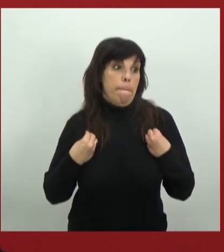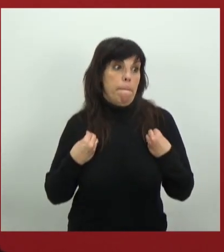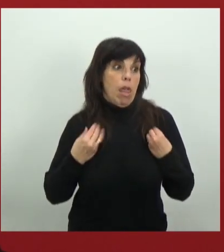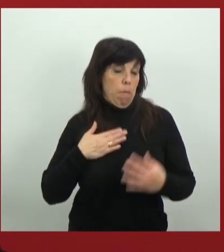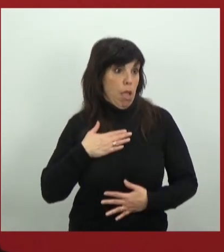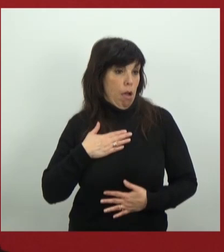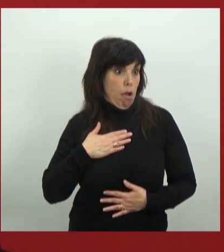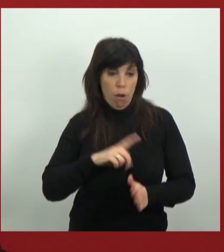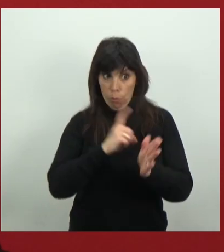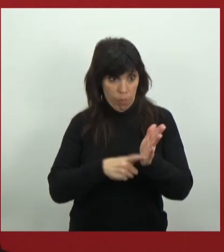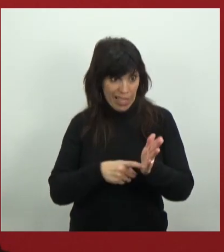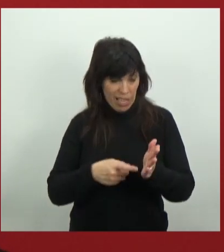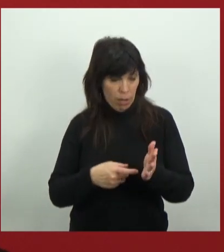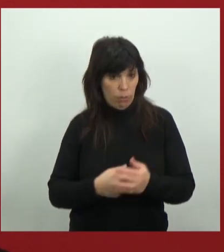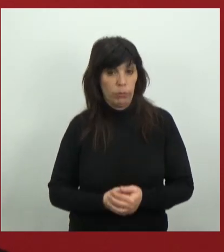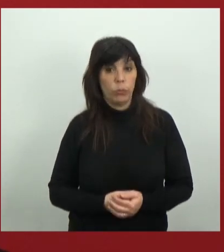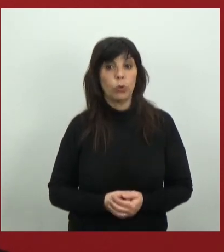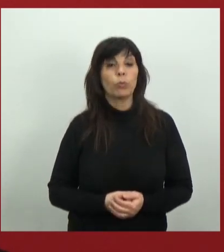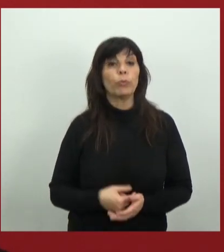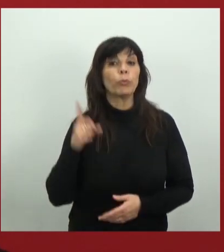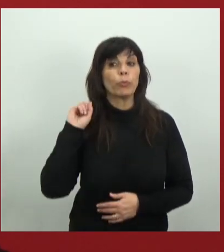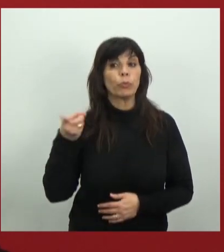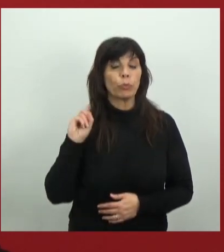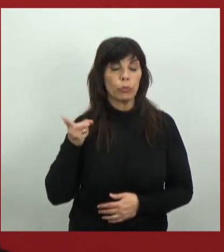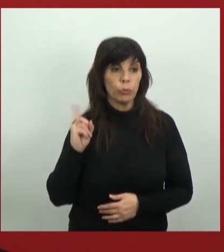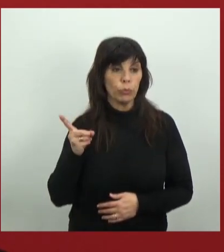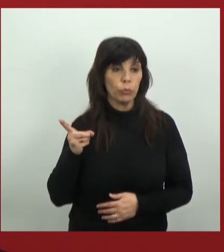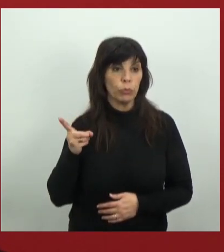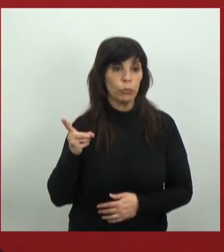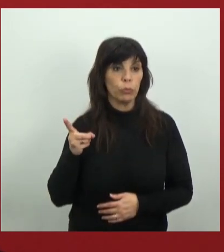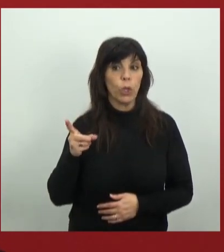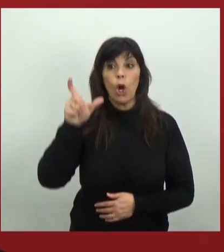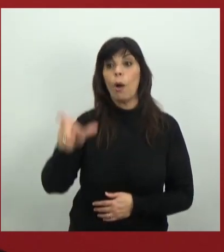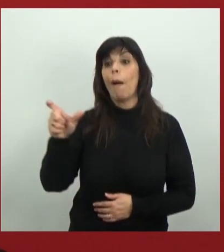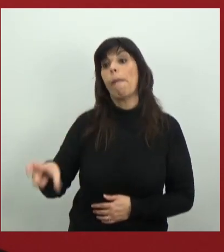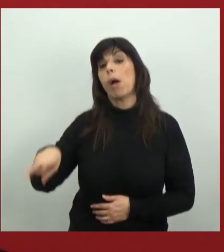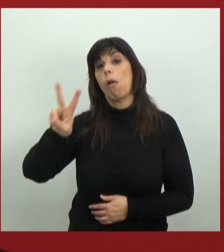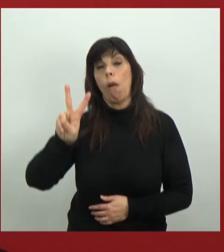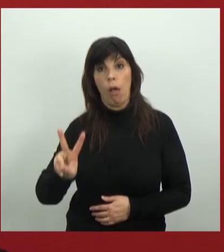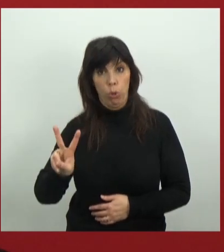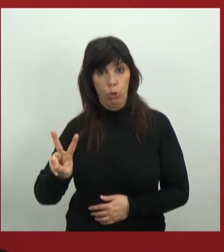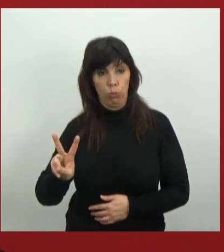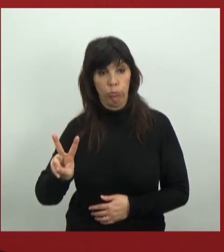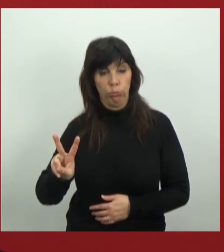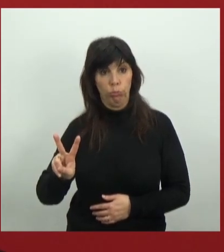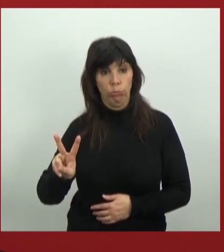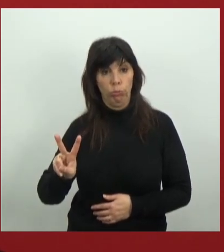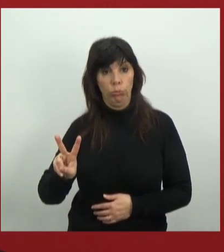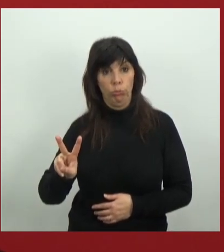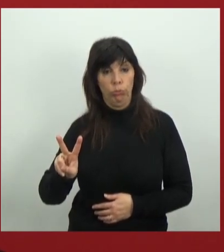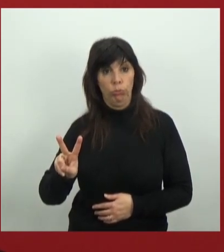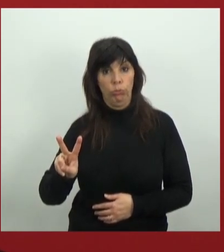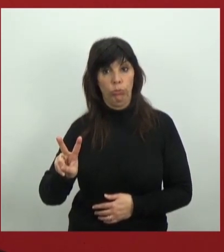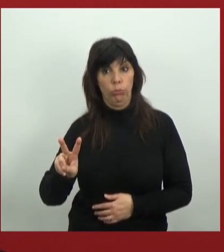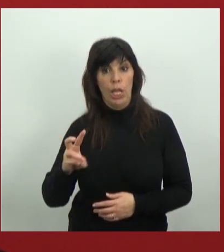En toda mi vida, he encontrado solo dos personas donde las tres